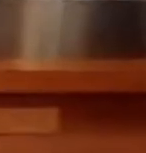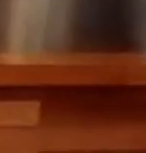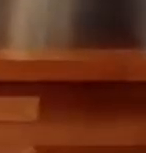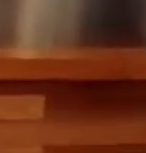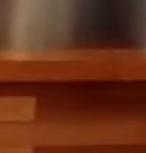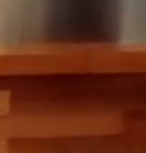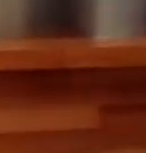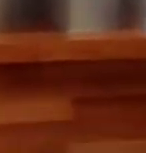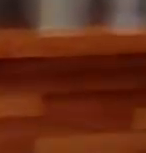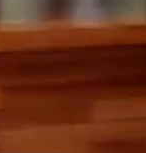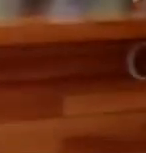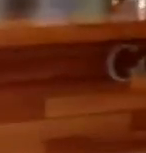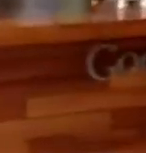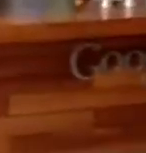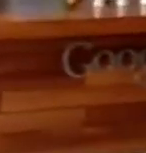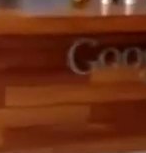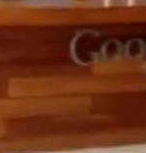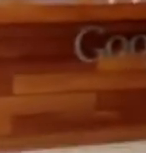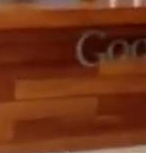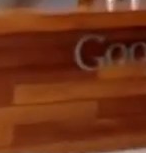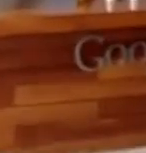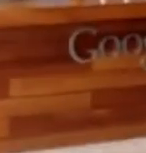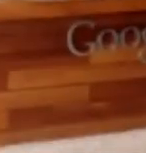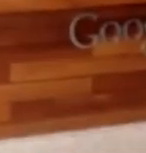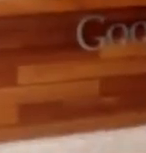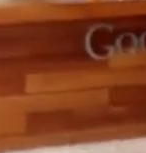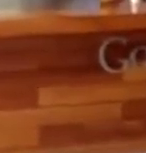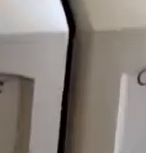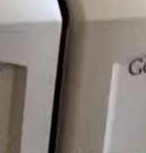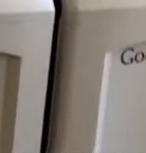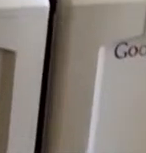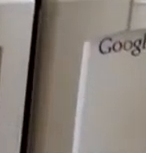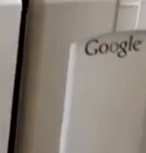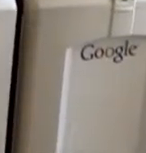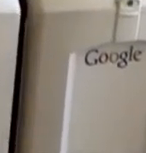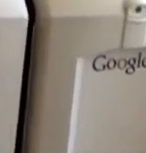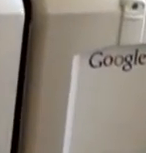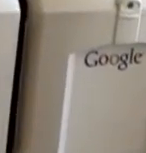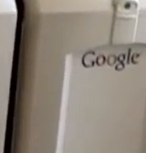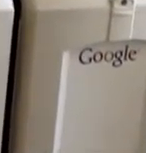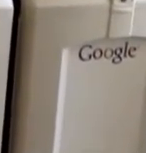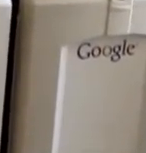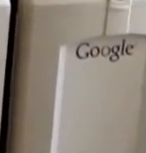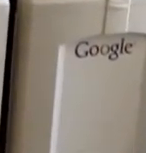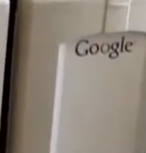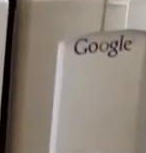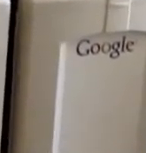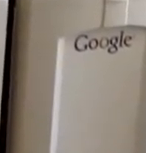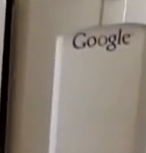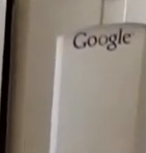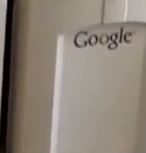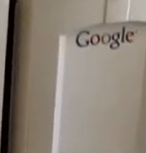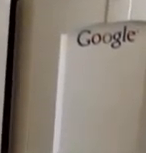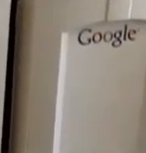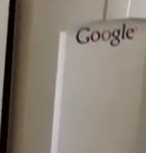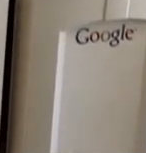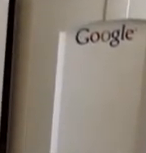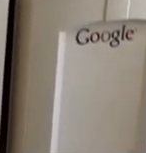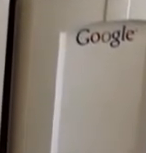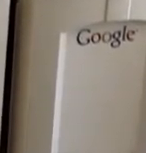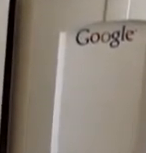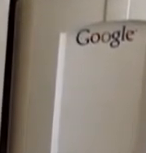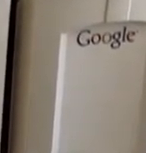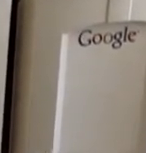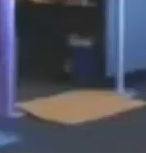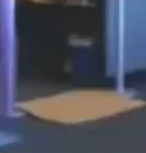Este texto se titulaba La burbuja ideológica de Google, donde cuestionó la capacidad de sus compañeras.